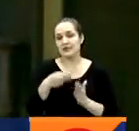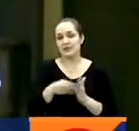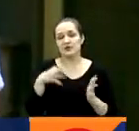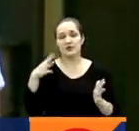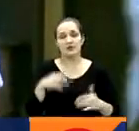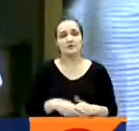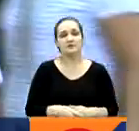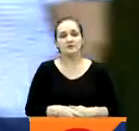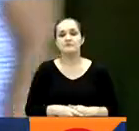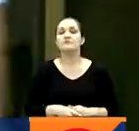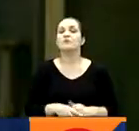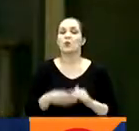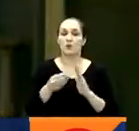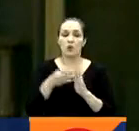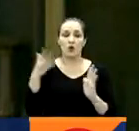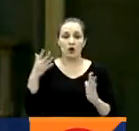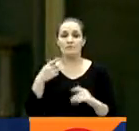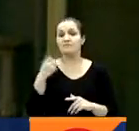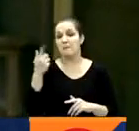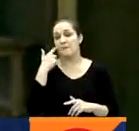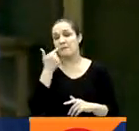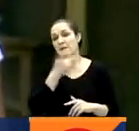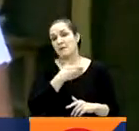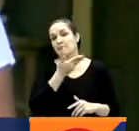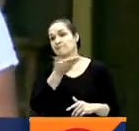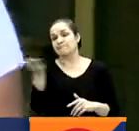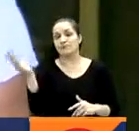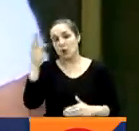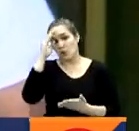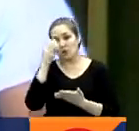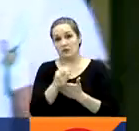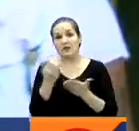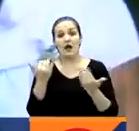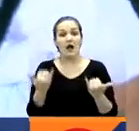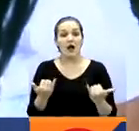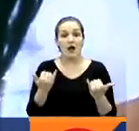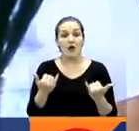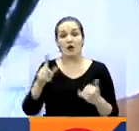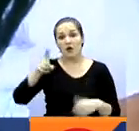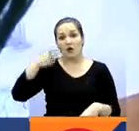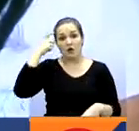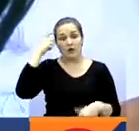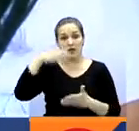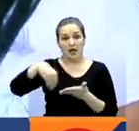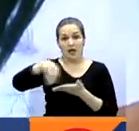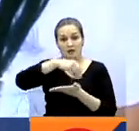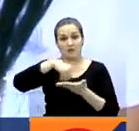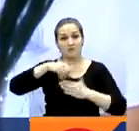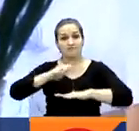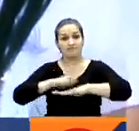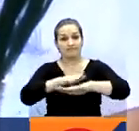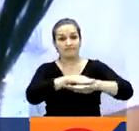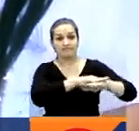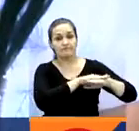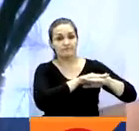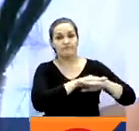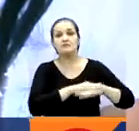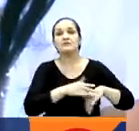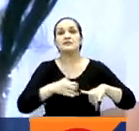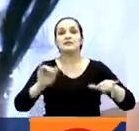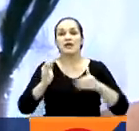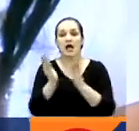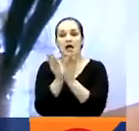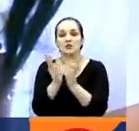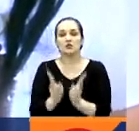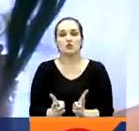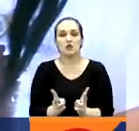costoso. Muy costoso, dicen los padres de familia. Hasta el momento, la Gobernación del Atlántico anunció que ya el 87% de los estudiantes